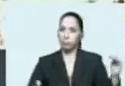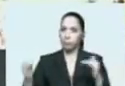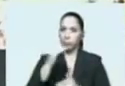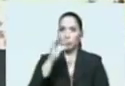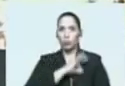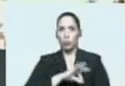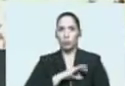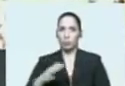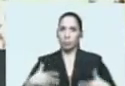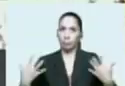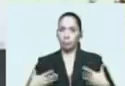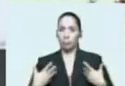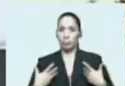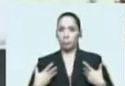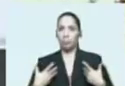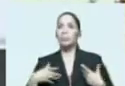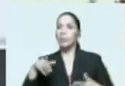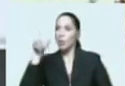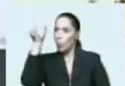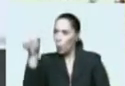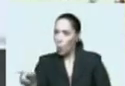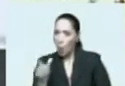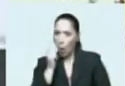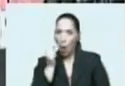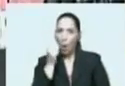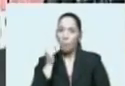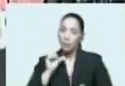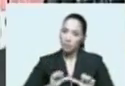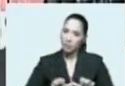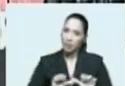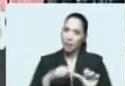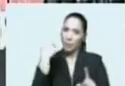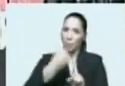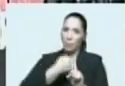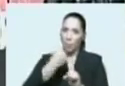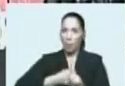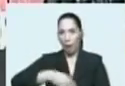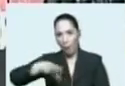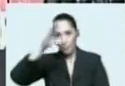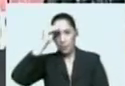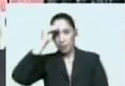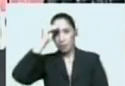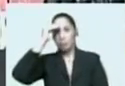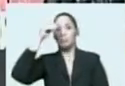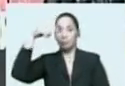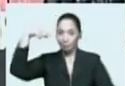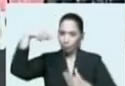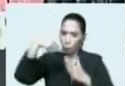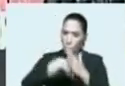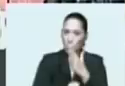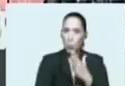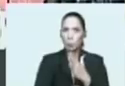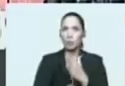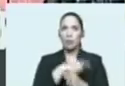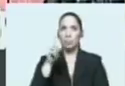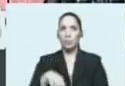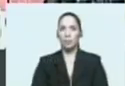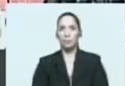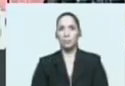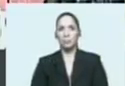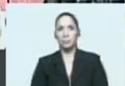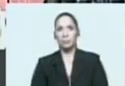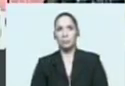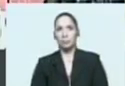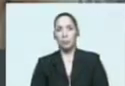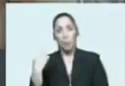por jorge seguiremos aprendiendo que las luchas de los mártires son también luchas profundamente fértiles luchas